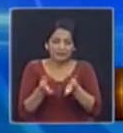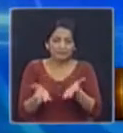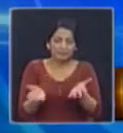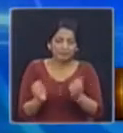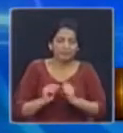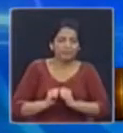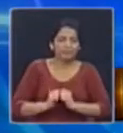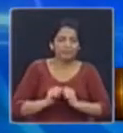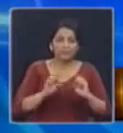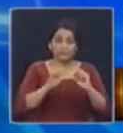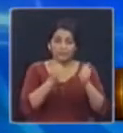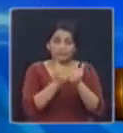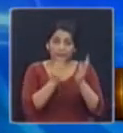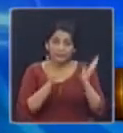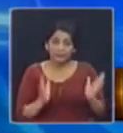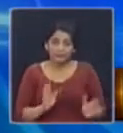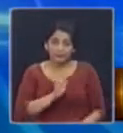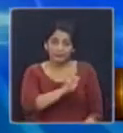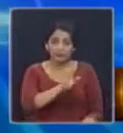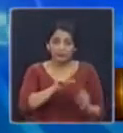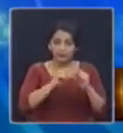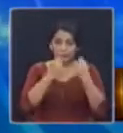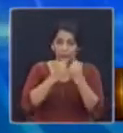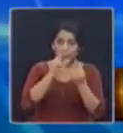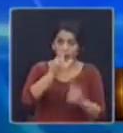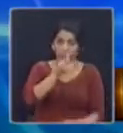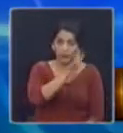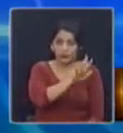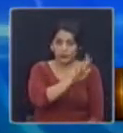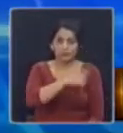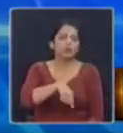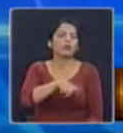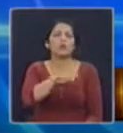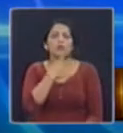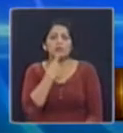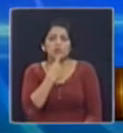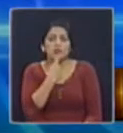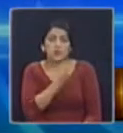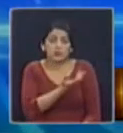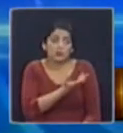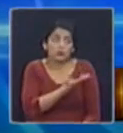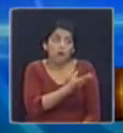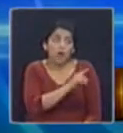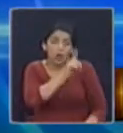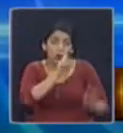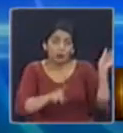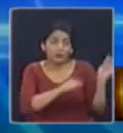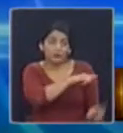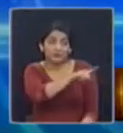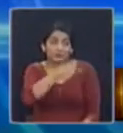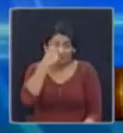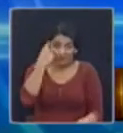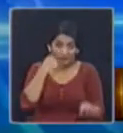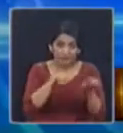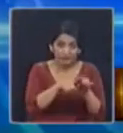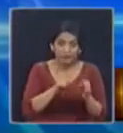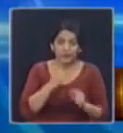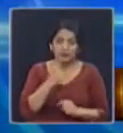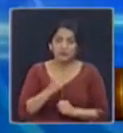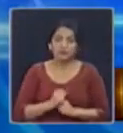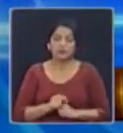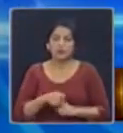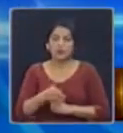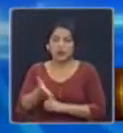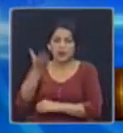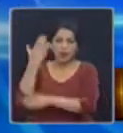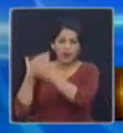nuevamente. Comentan, se escucha mucho, ¿no? Coinciden en que el proyecto político de la Revolución Ciudadana